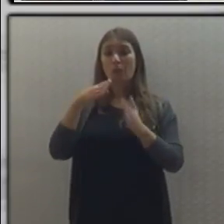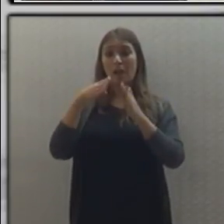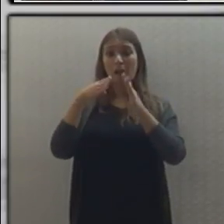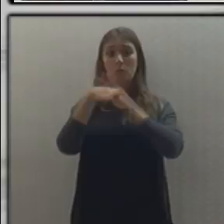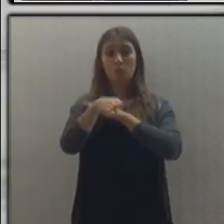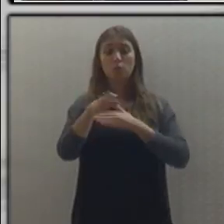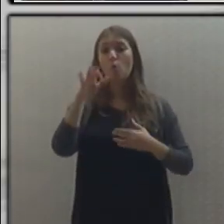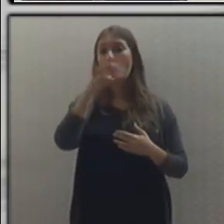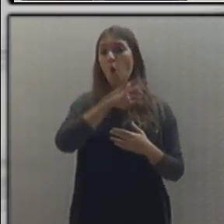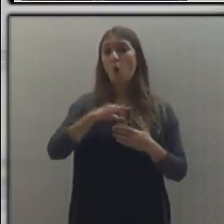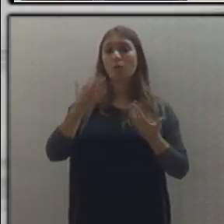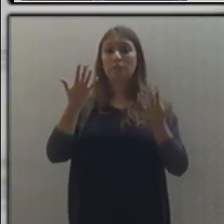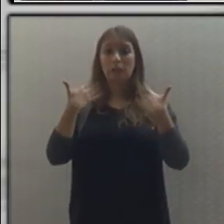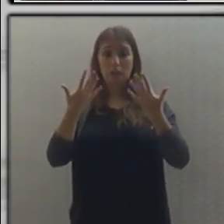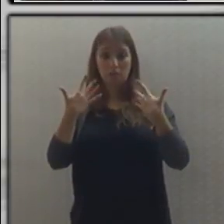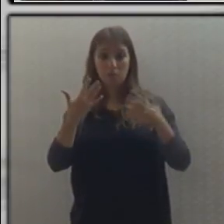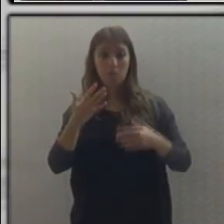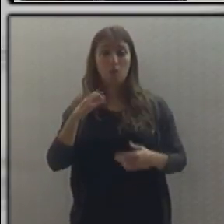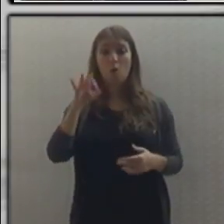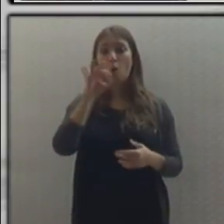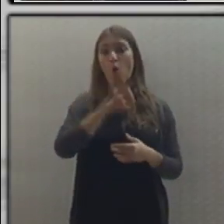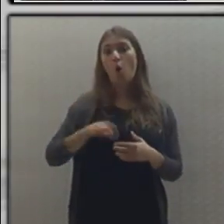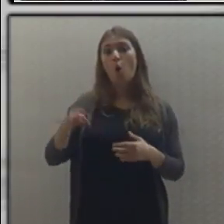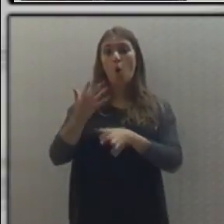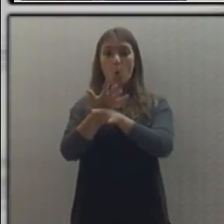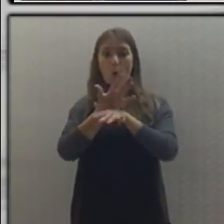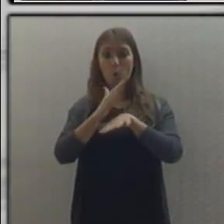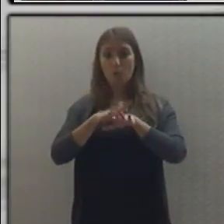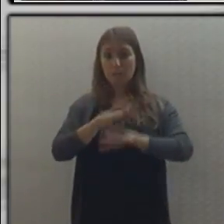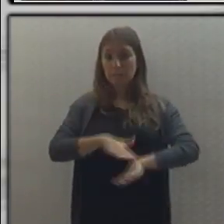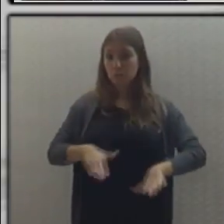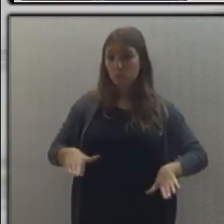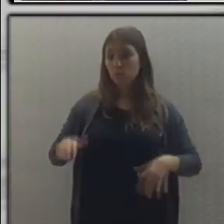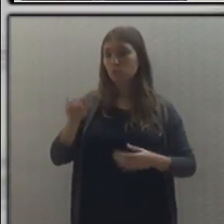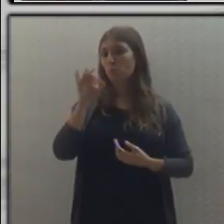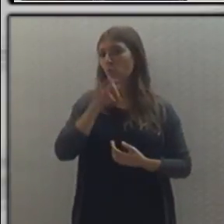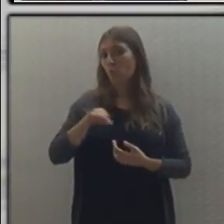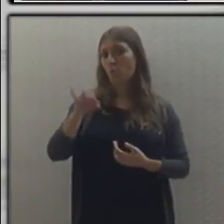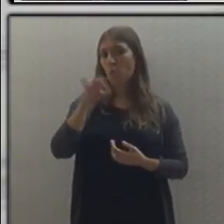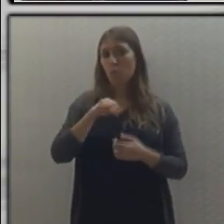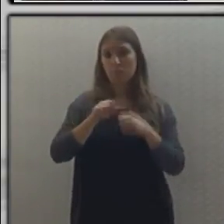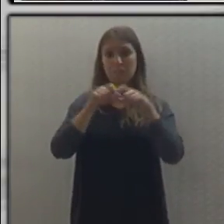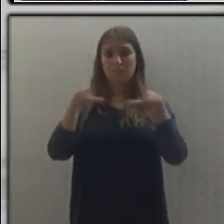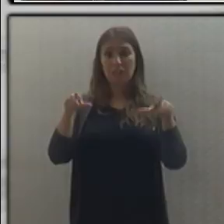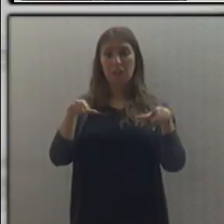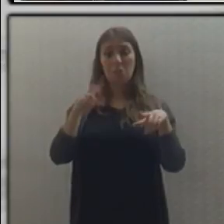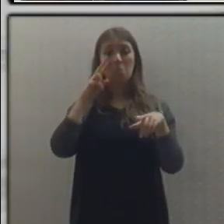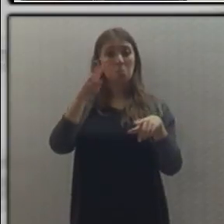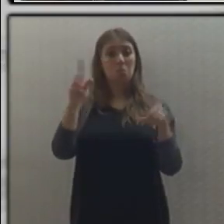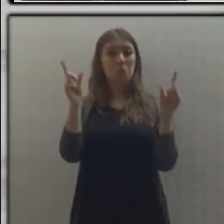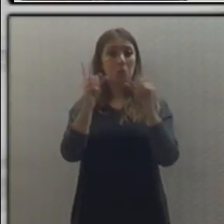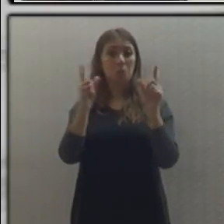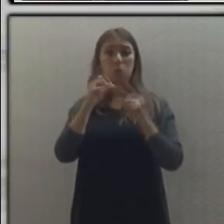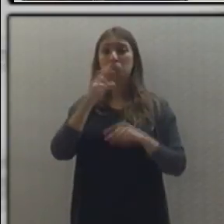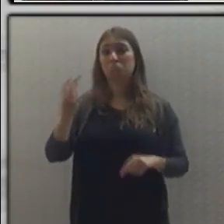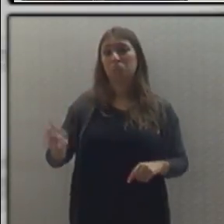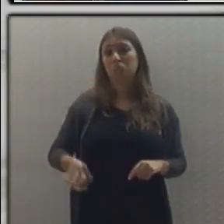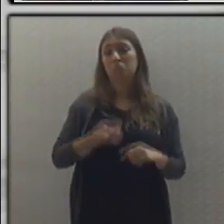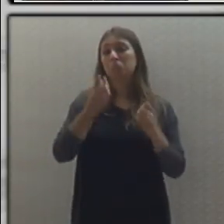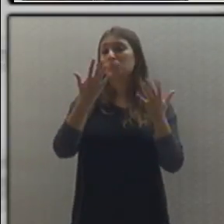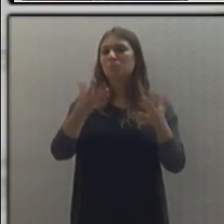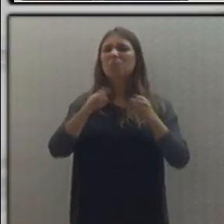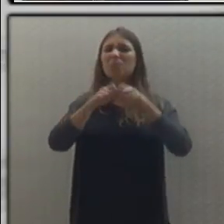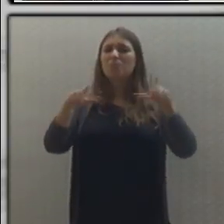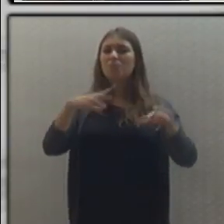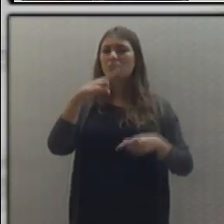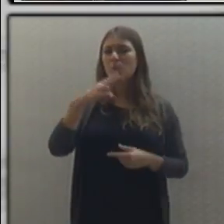que puede funcionar también como terraza, puede funcionar como zona de juegos para los niños, puede funcionar como una sala para ver la televisión, etc. Y que lo que